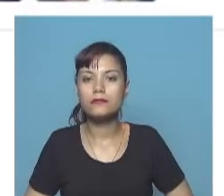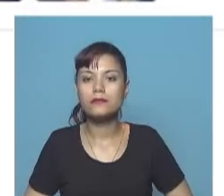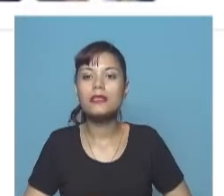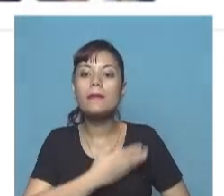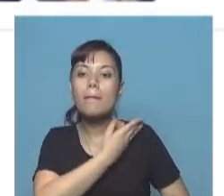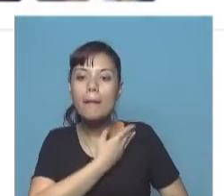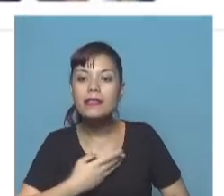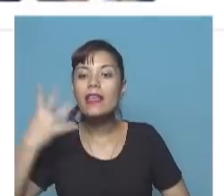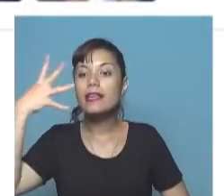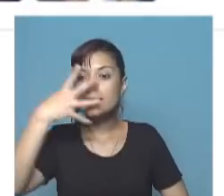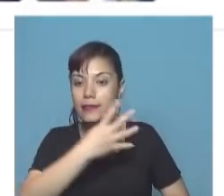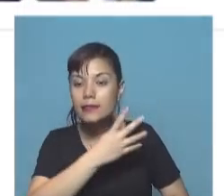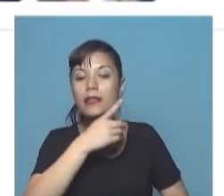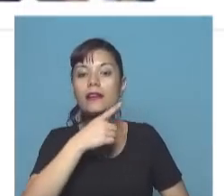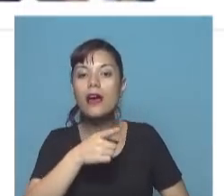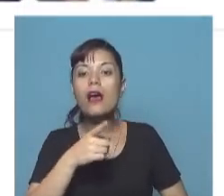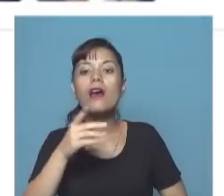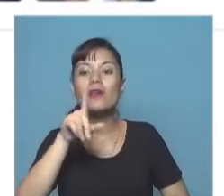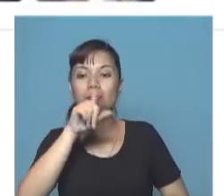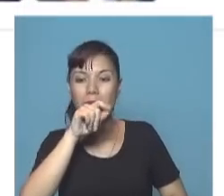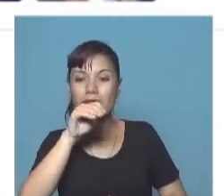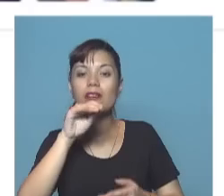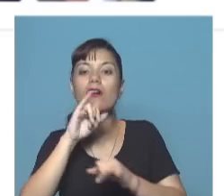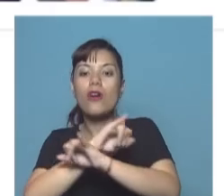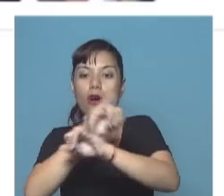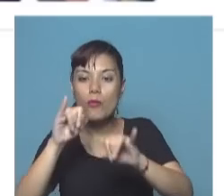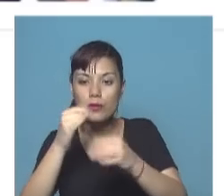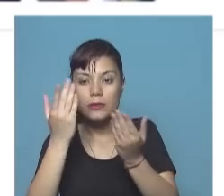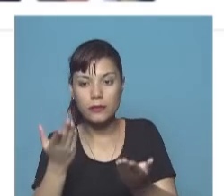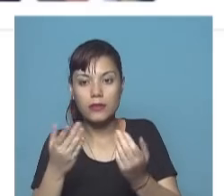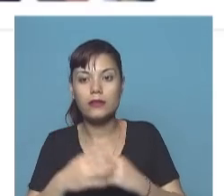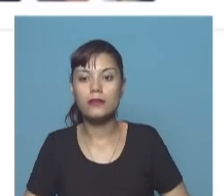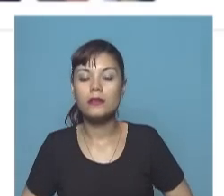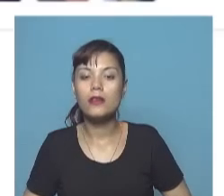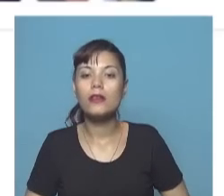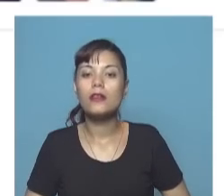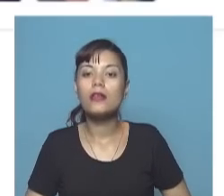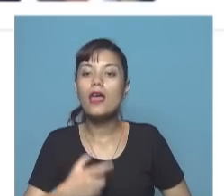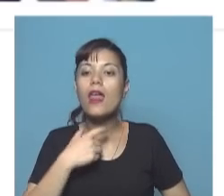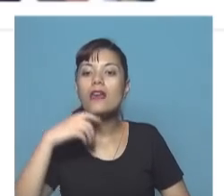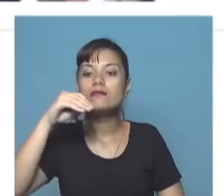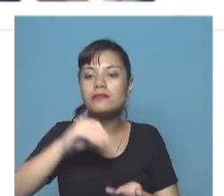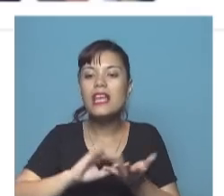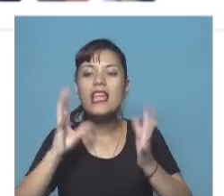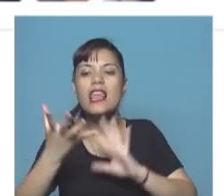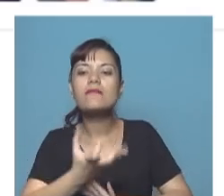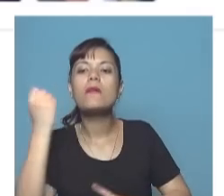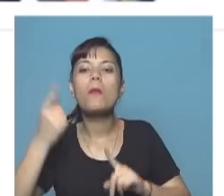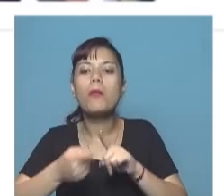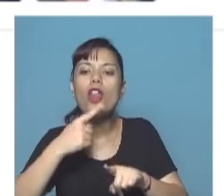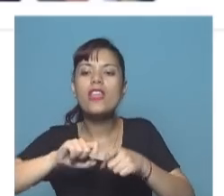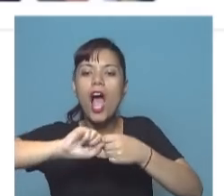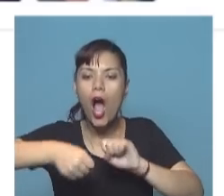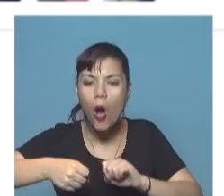La presidenta Cristina Fernández de Kirchner utilizó su cuenta de Twitter para comunicar lo siguiente. Pretenden instalar un clima para llevar a cabo políticas de ajuste